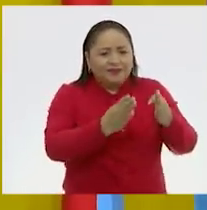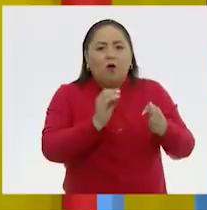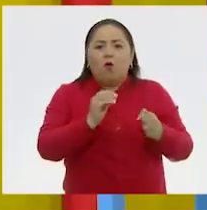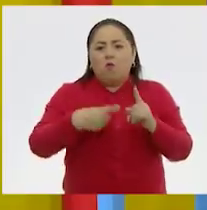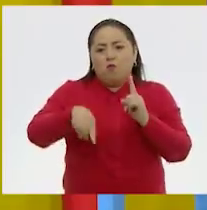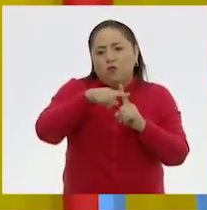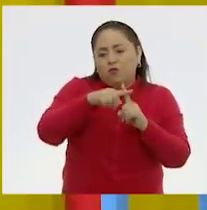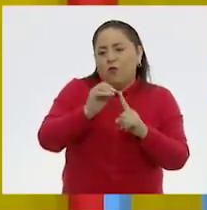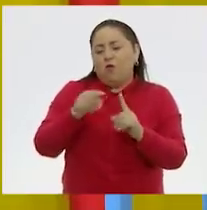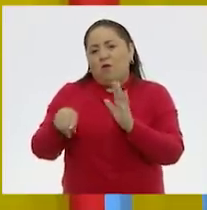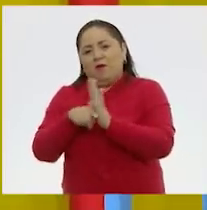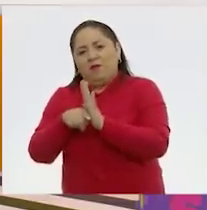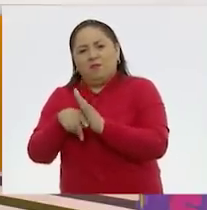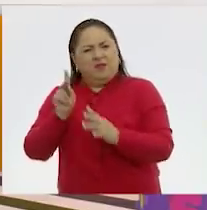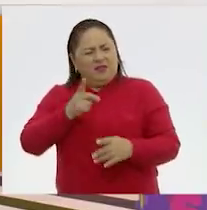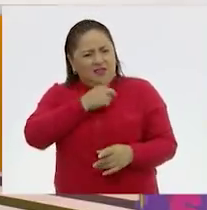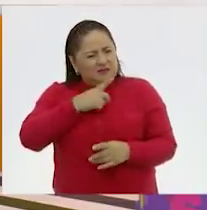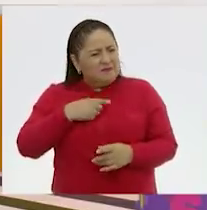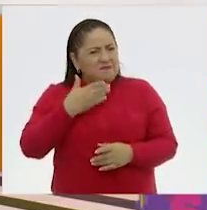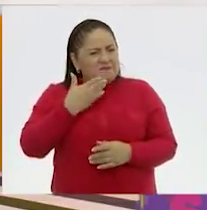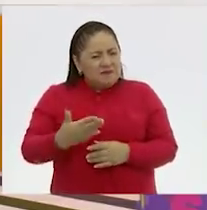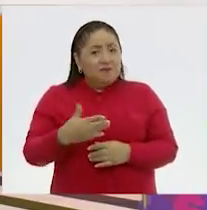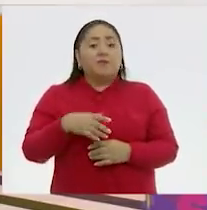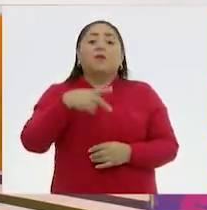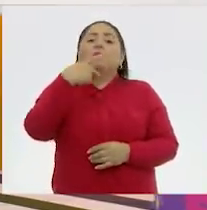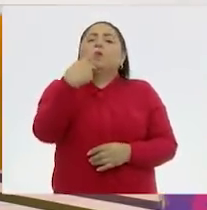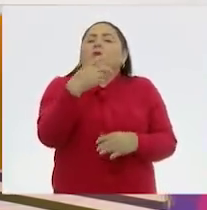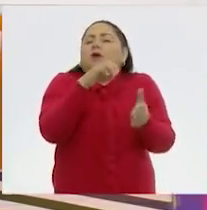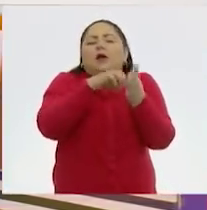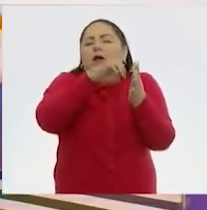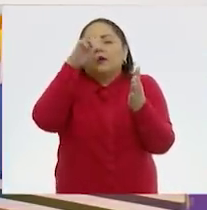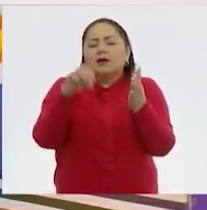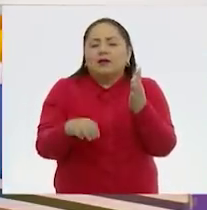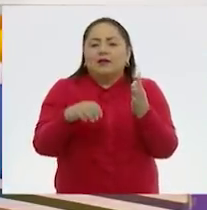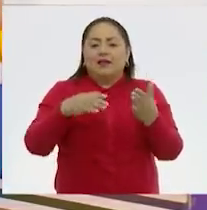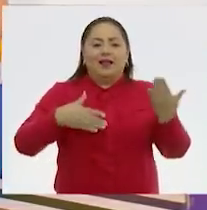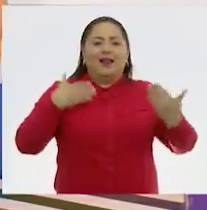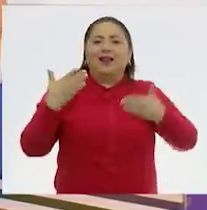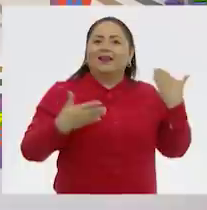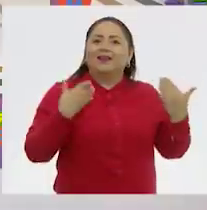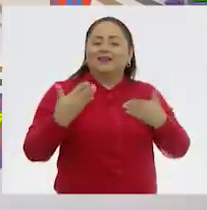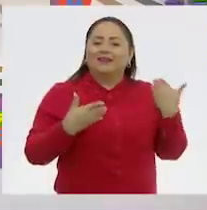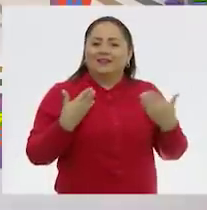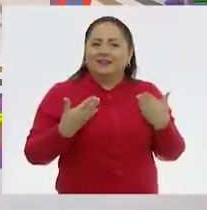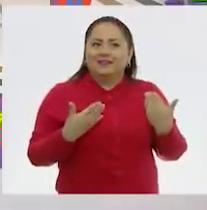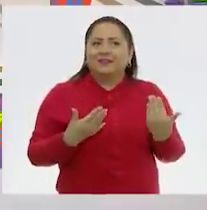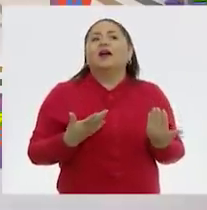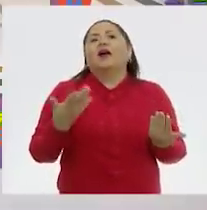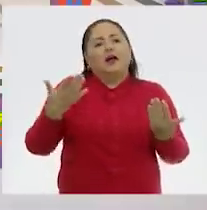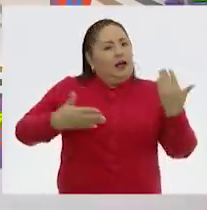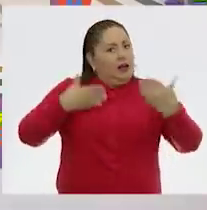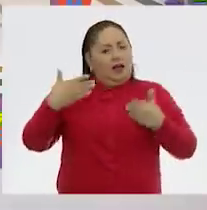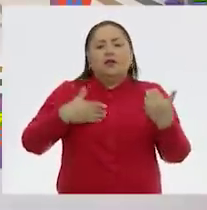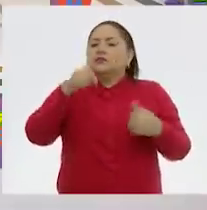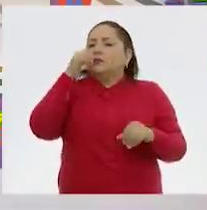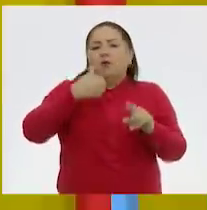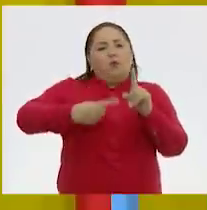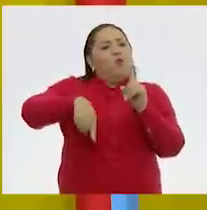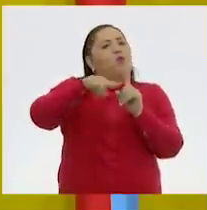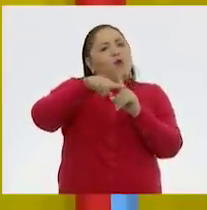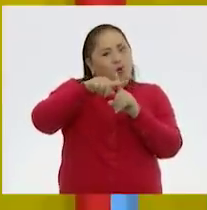lado positivo. Una respuesta adecuada, así es. Por ejemplo, la alegría. Ah, la alegría siempre va a ser